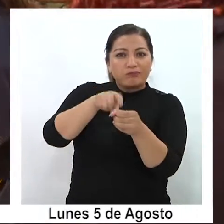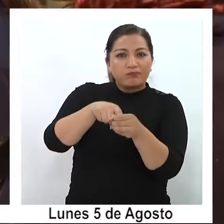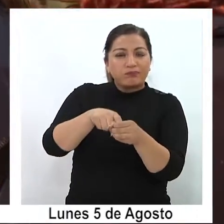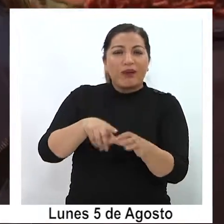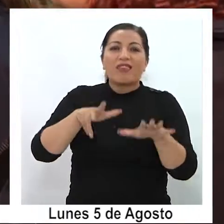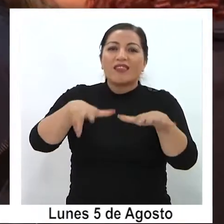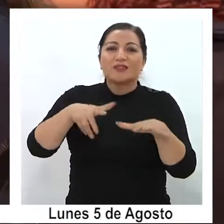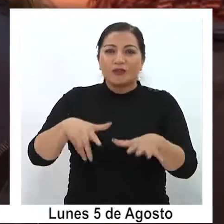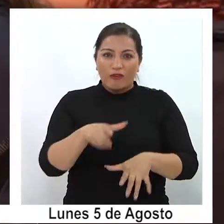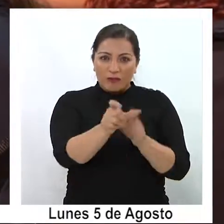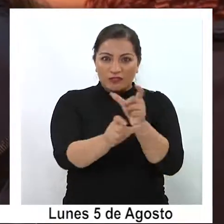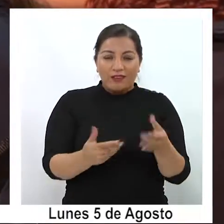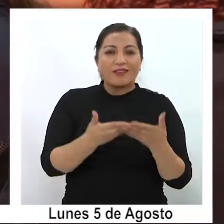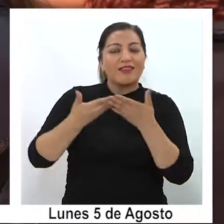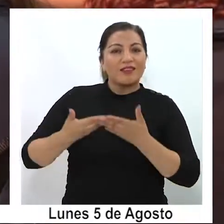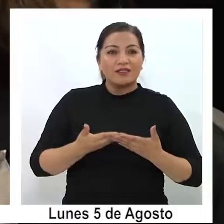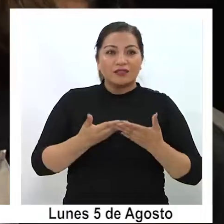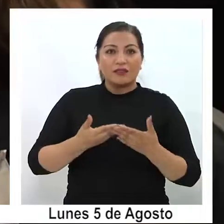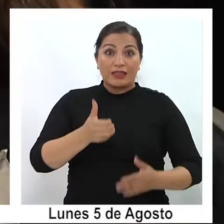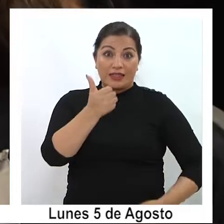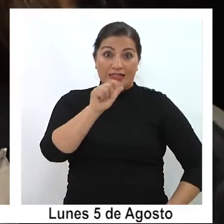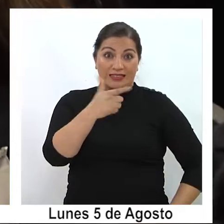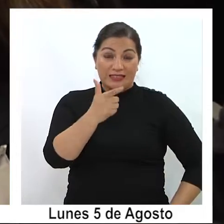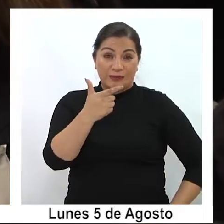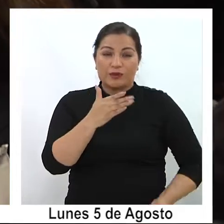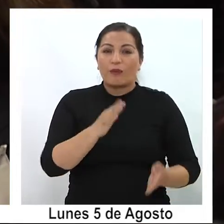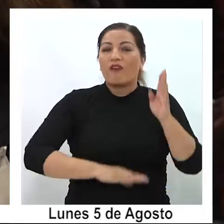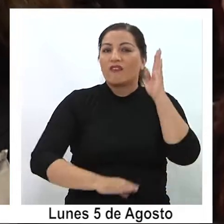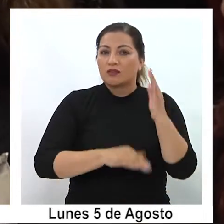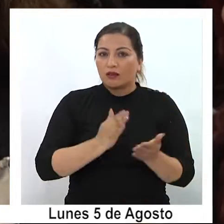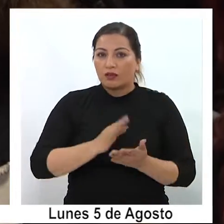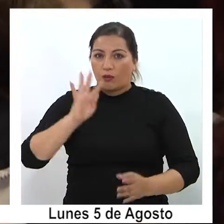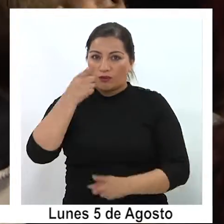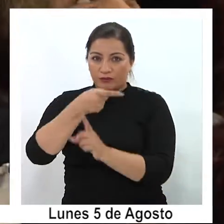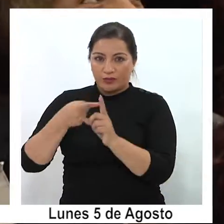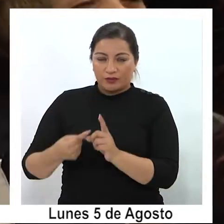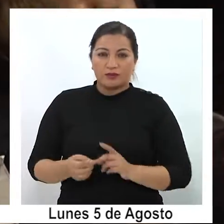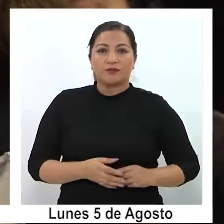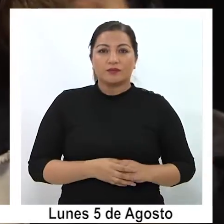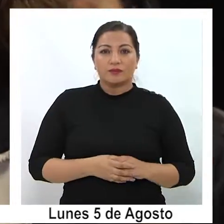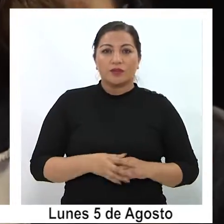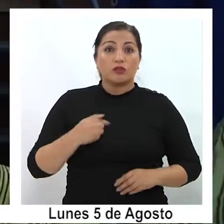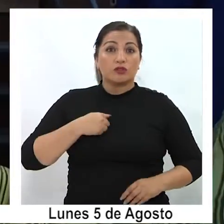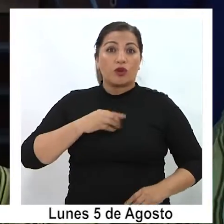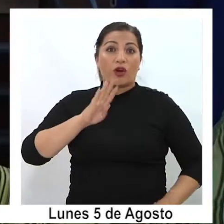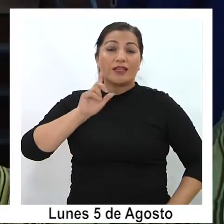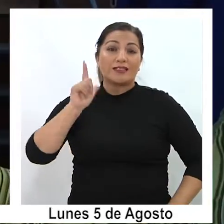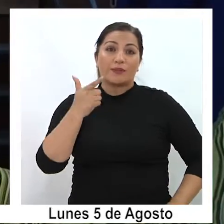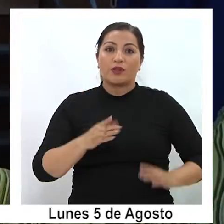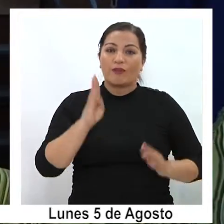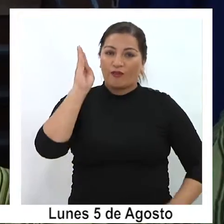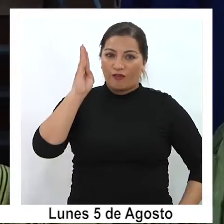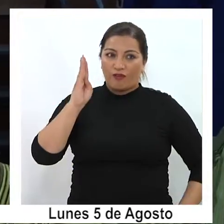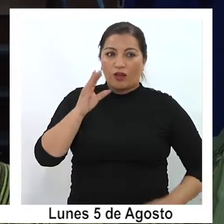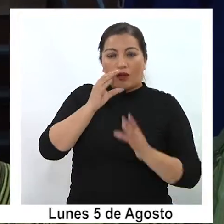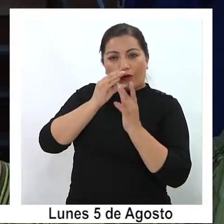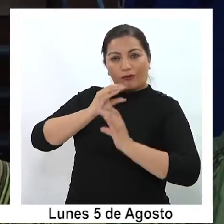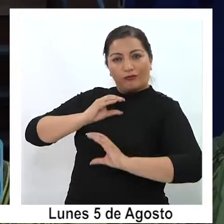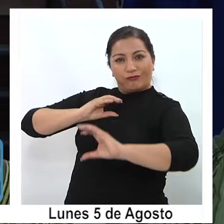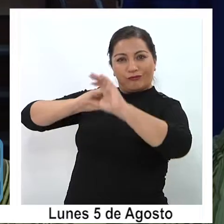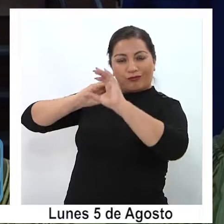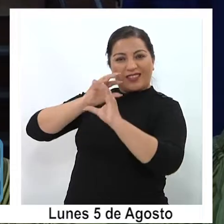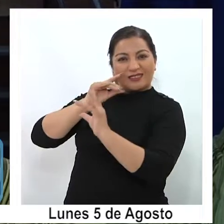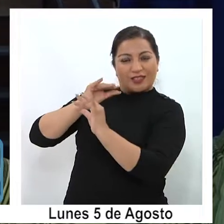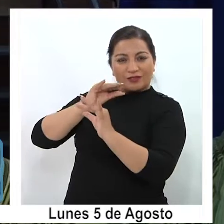por 19 estudiantes, desde séptimo básico a cuarto medio. Voy en séptimo B y toco el saxofón, el